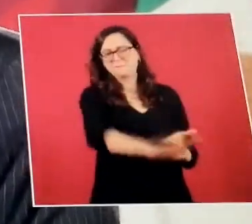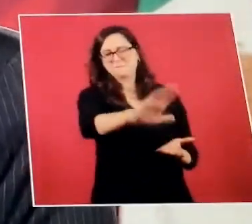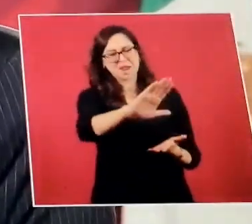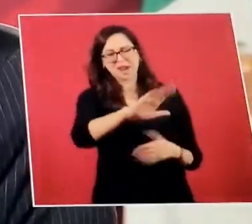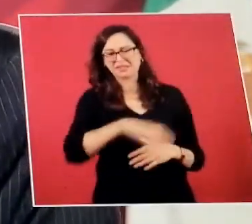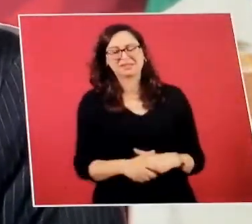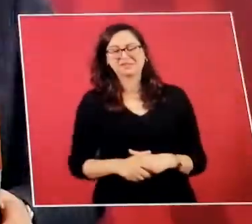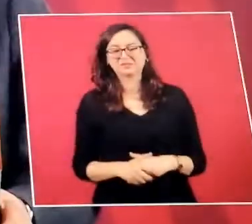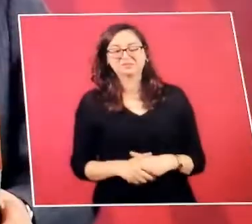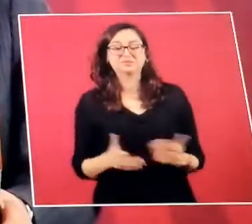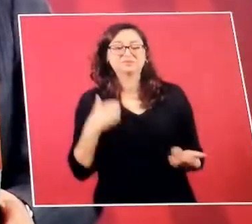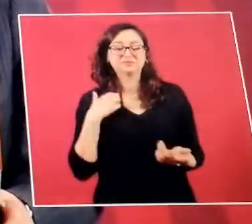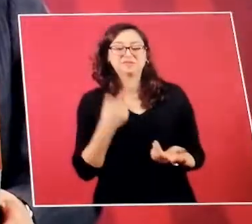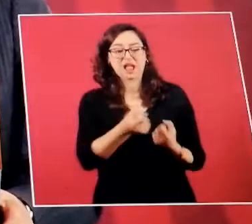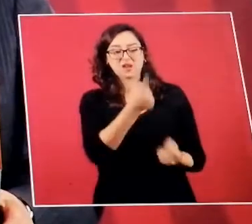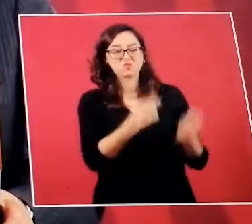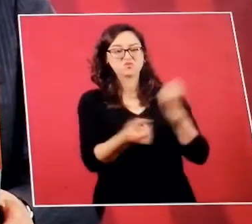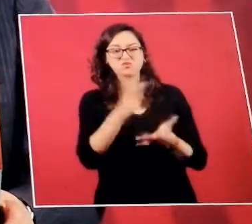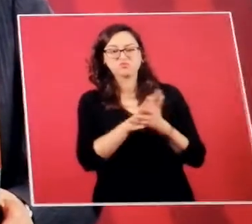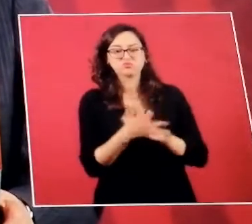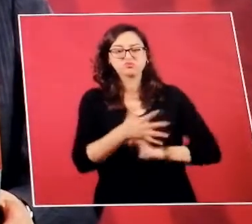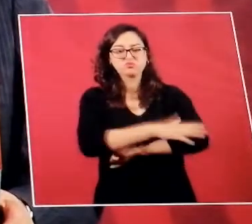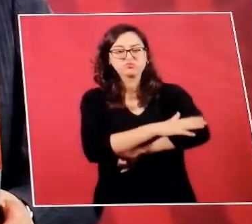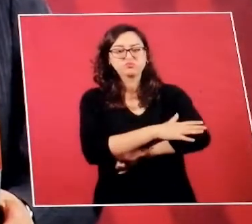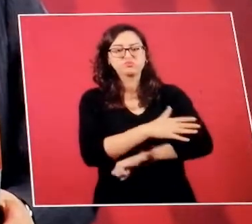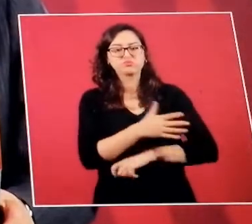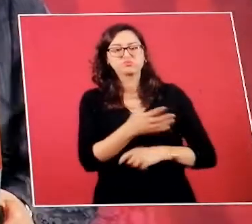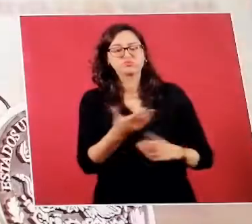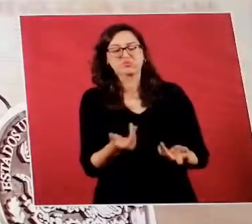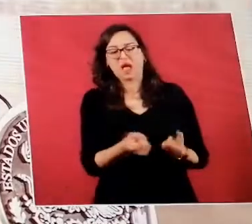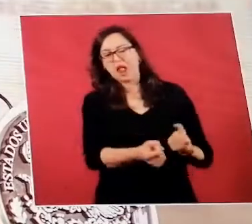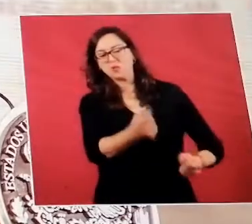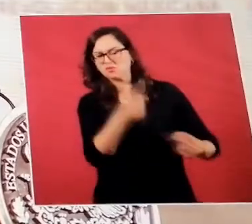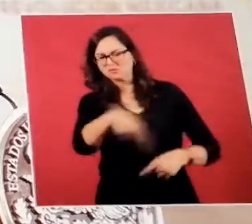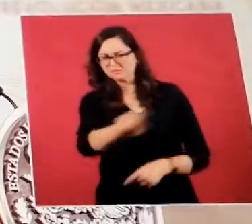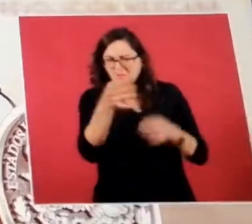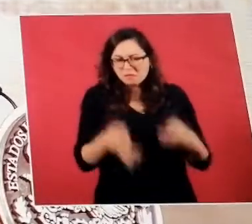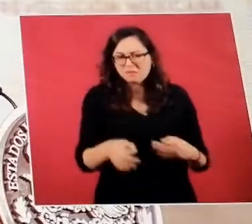algunos traficantes de influencia, porque ni siquiera empresarios son, de México, ¿no?